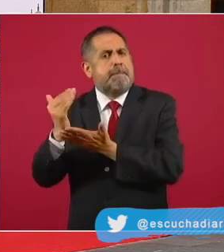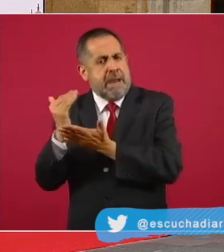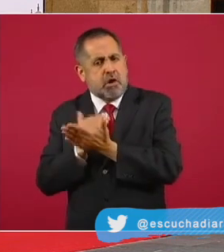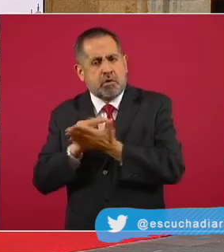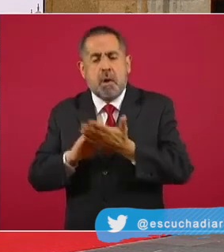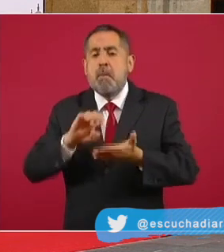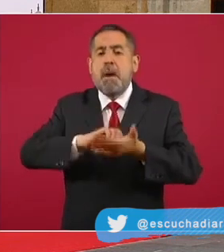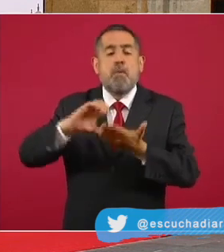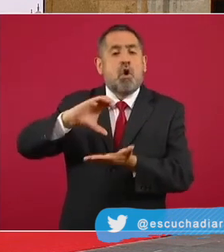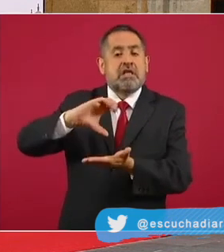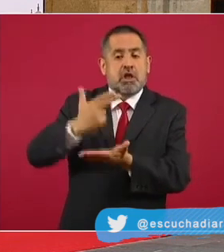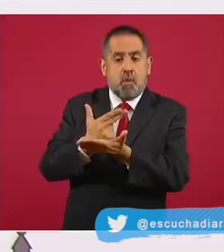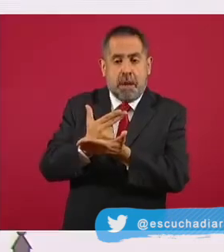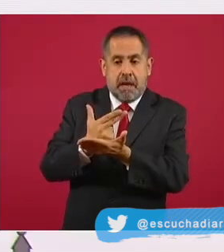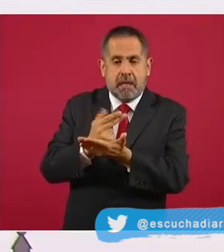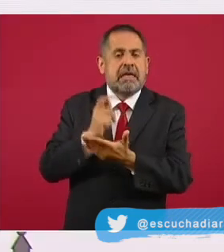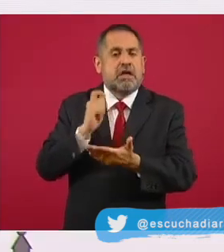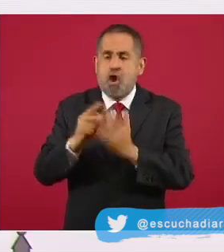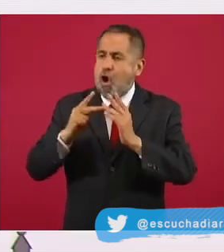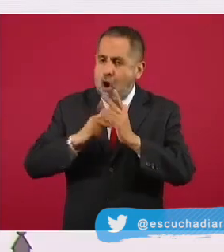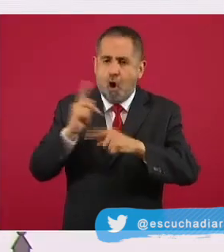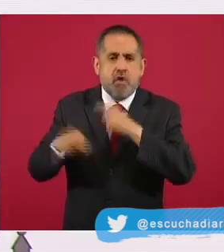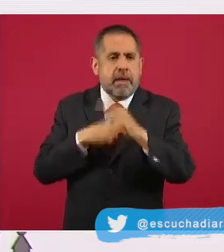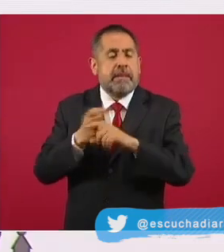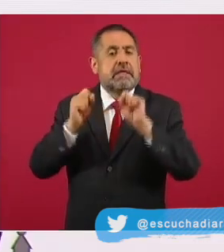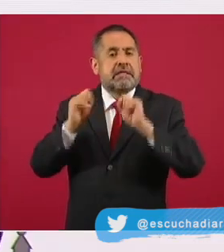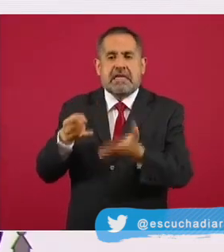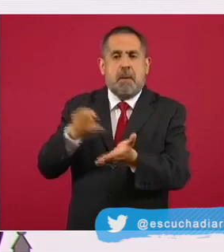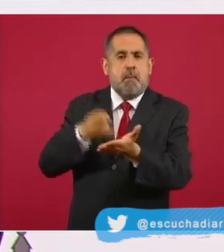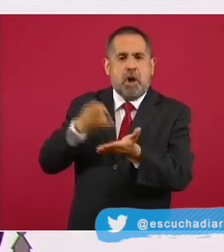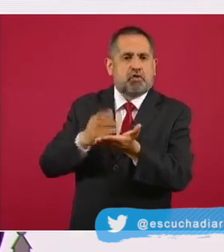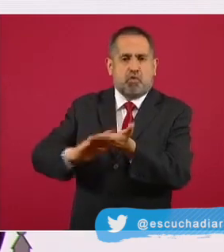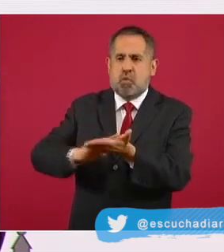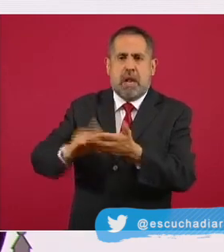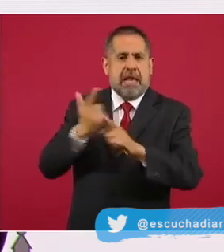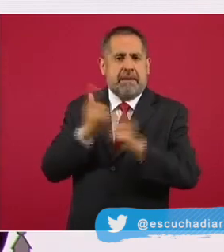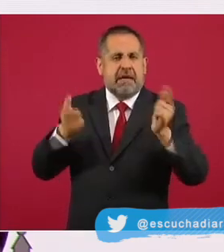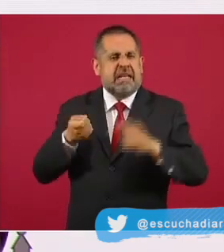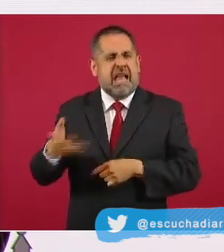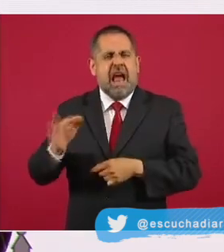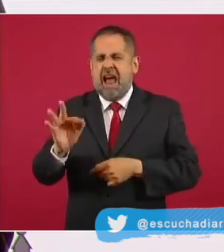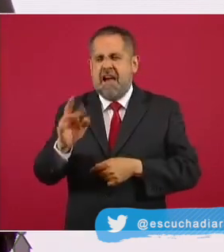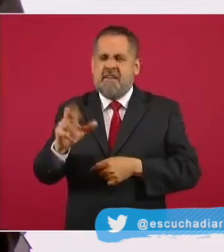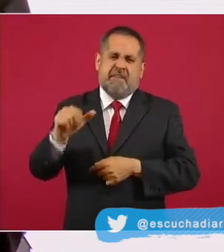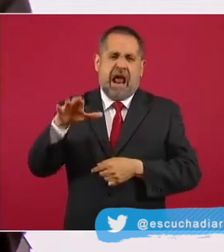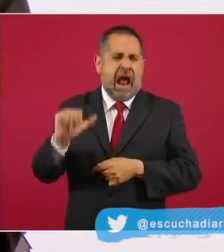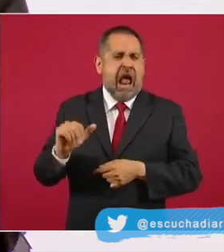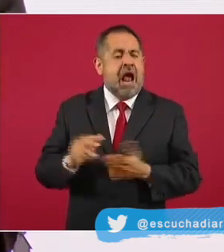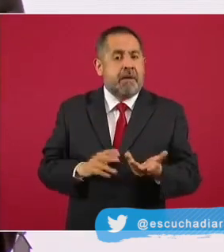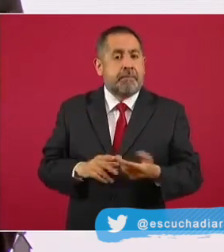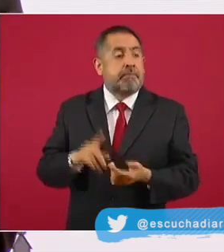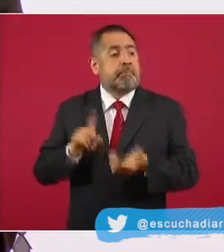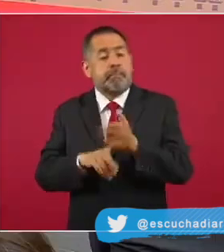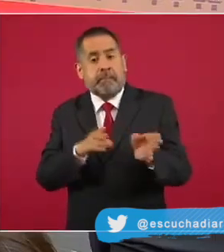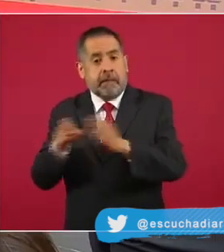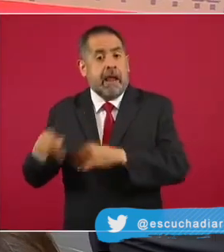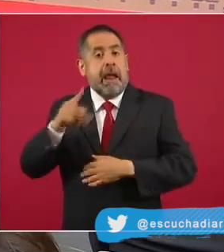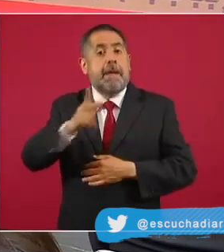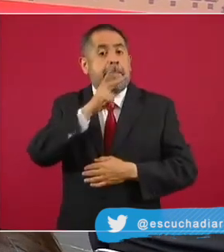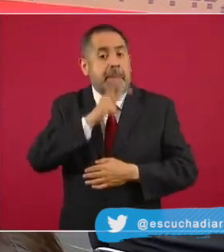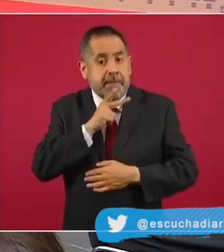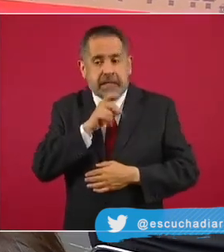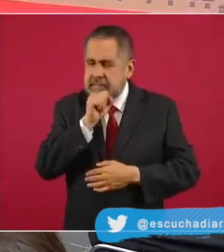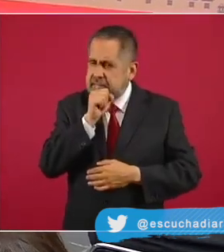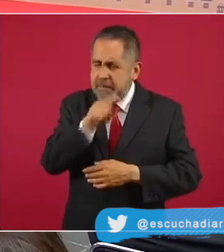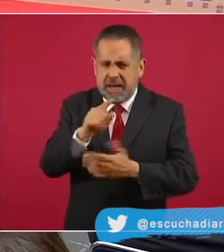ejemplo, Chetumal volverá a ser zona franca. Avanzamos en el rescate de Pemex y de la